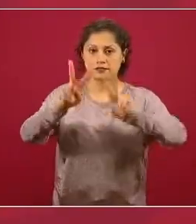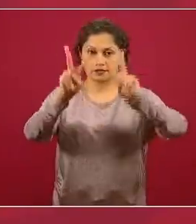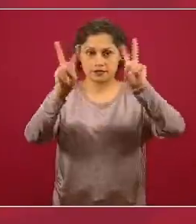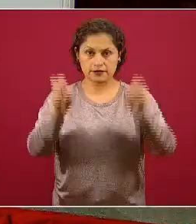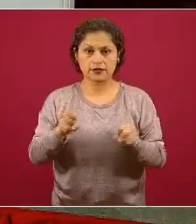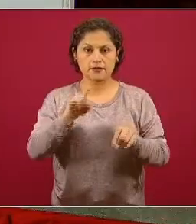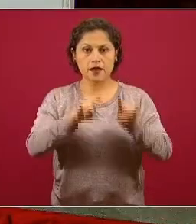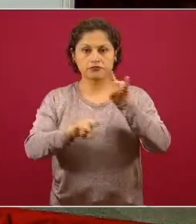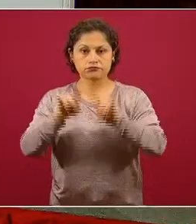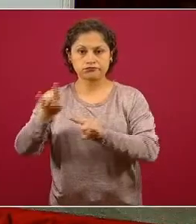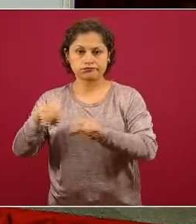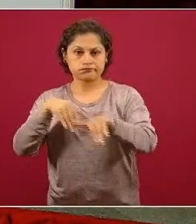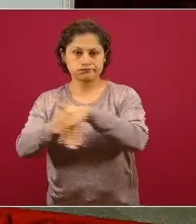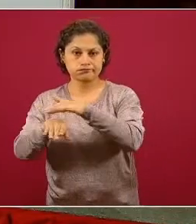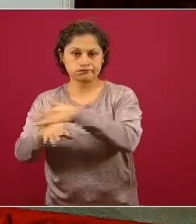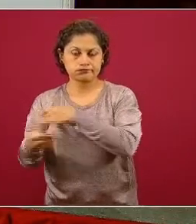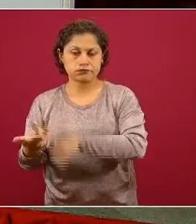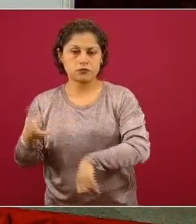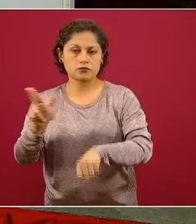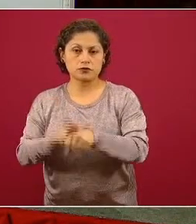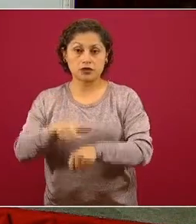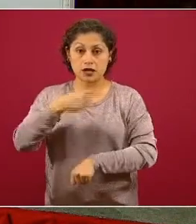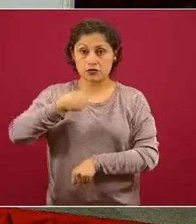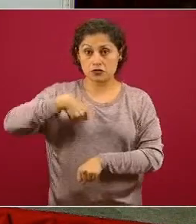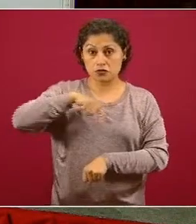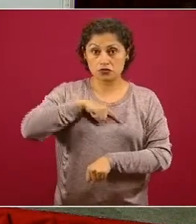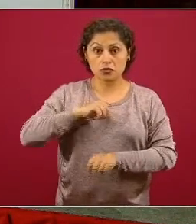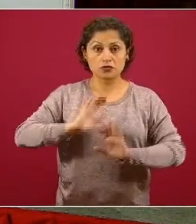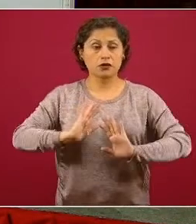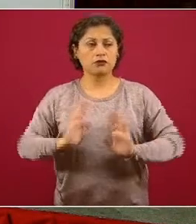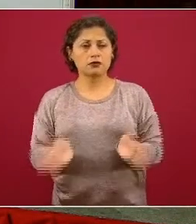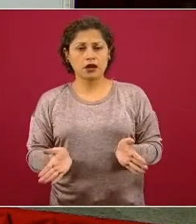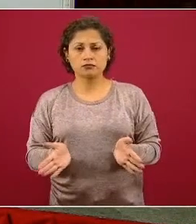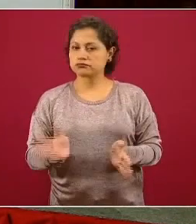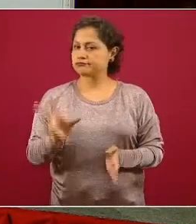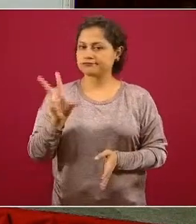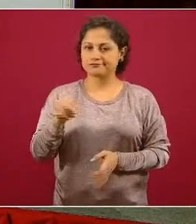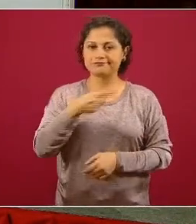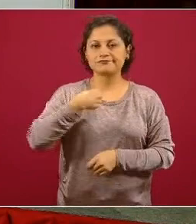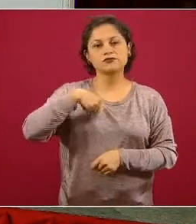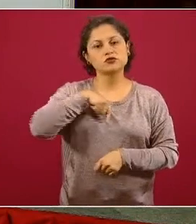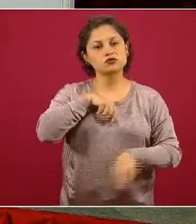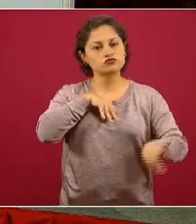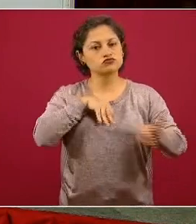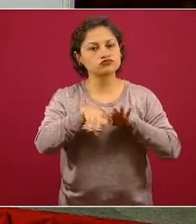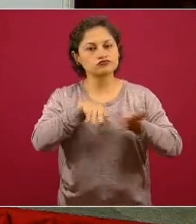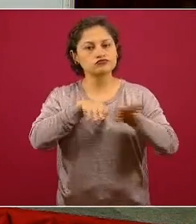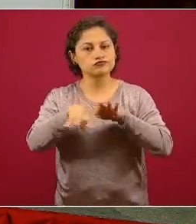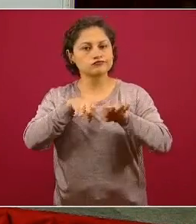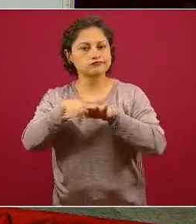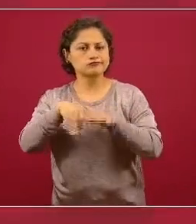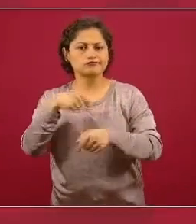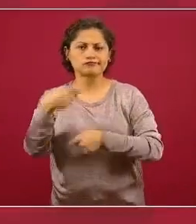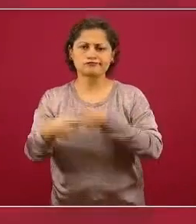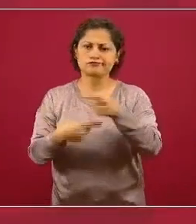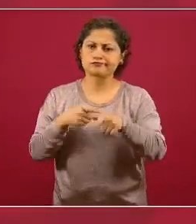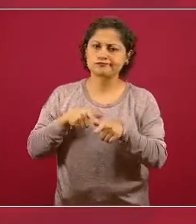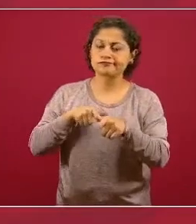no paramos, nosotros estamos todo el tiempo activos, trabajamos en conjunto con